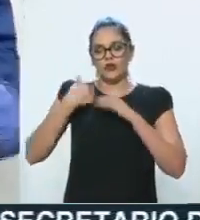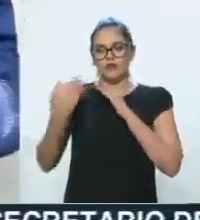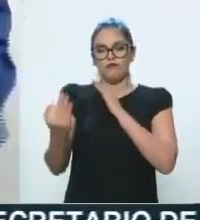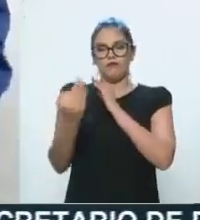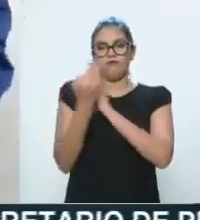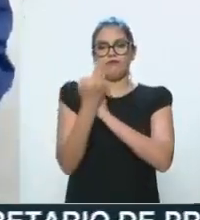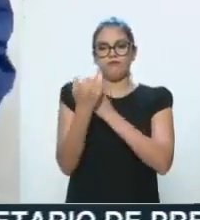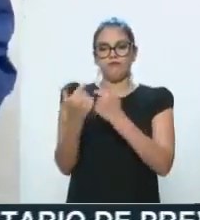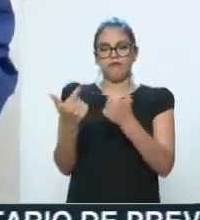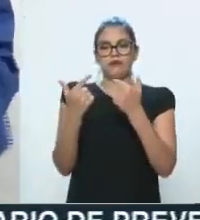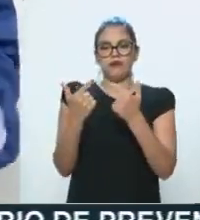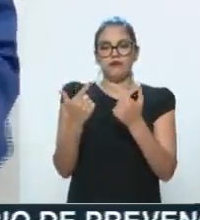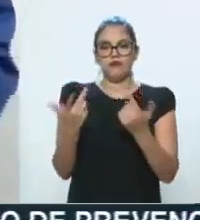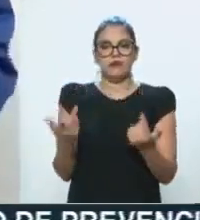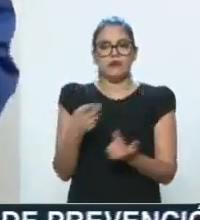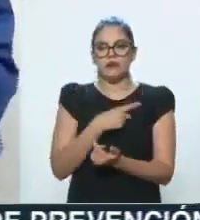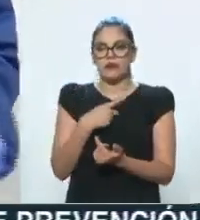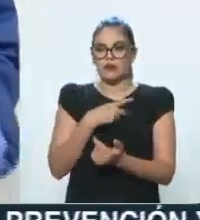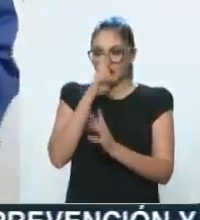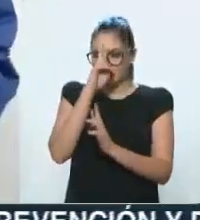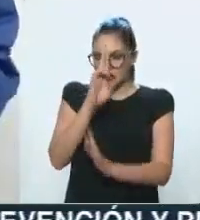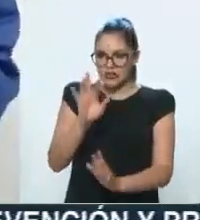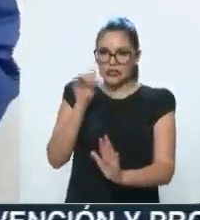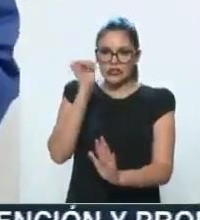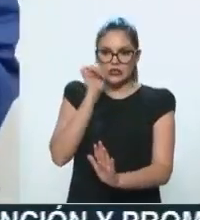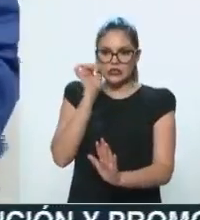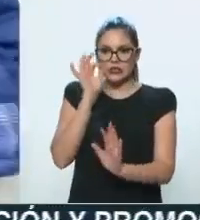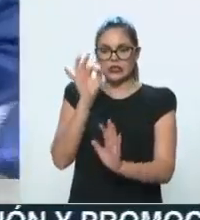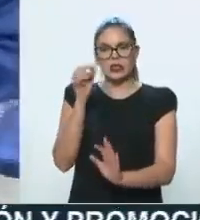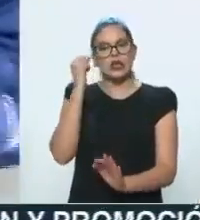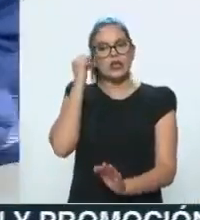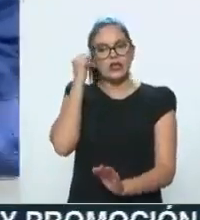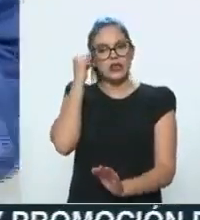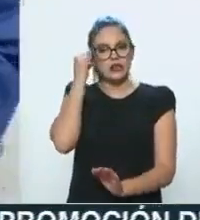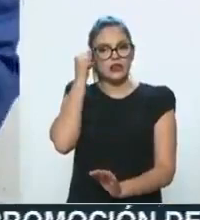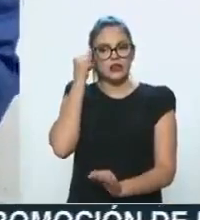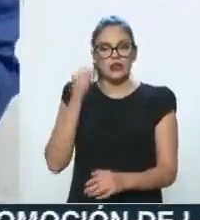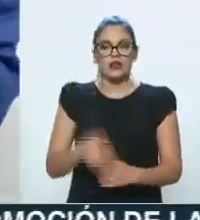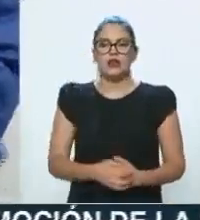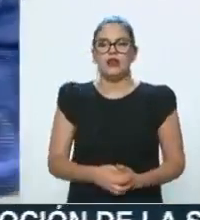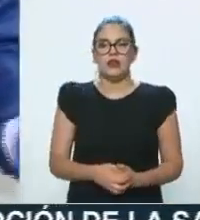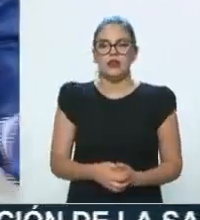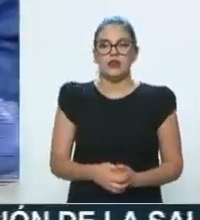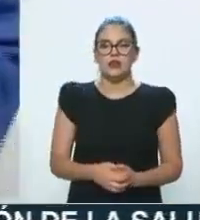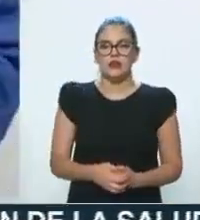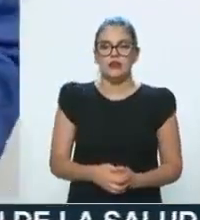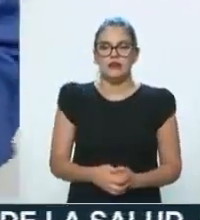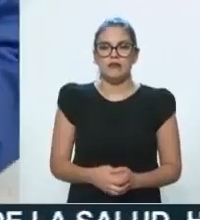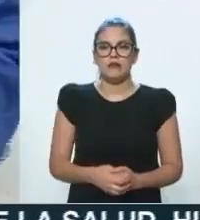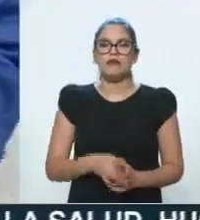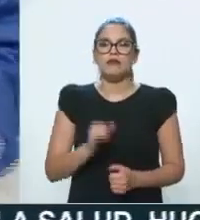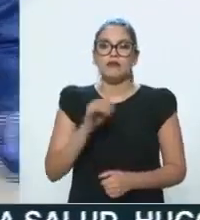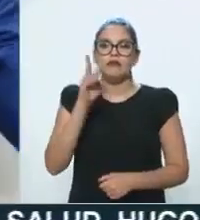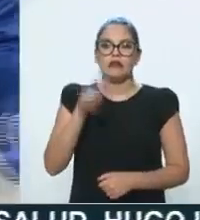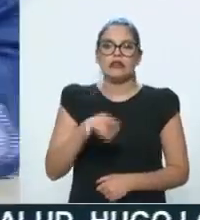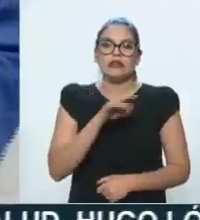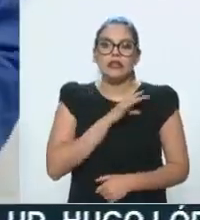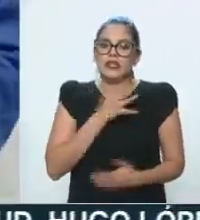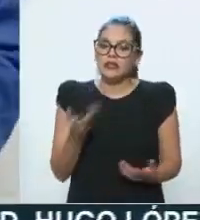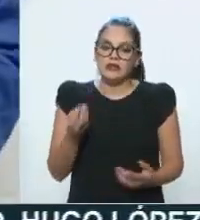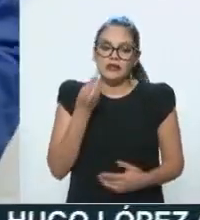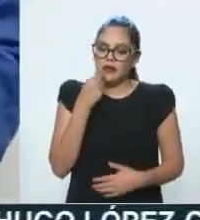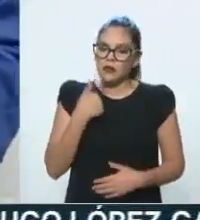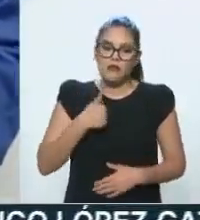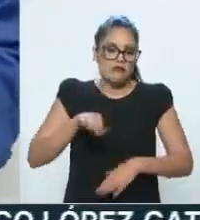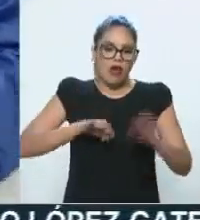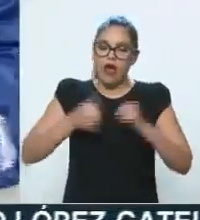Entonces, sin respeto y hasta cierto punto en lo personal, pues sí, cómo no va a dar miedo, pues es tu trabajo venir a hacer